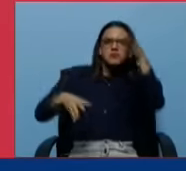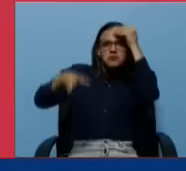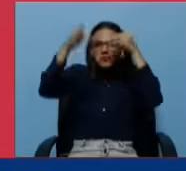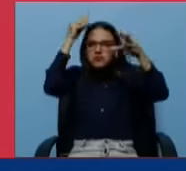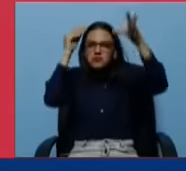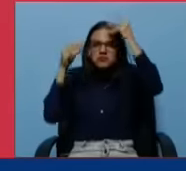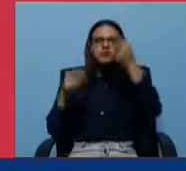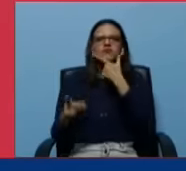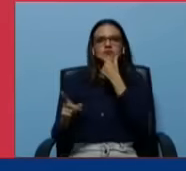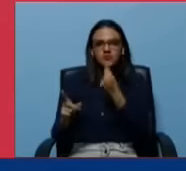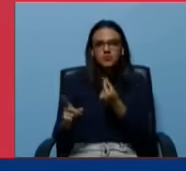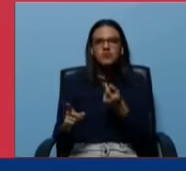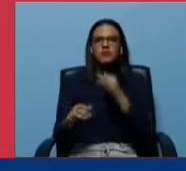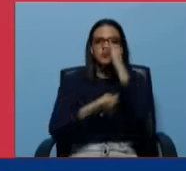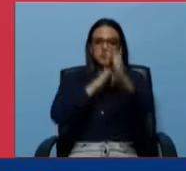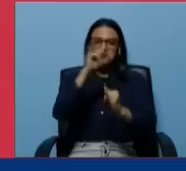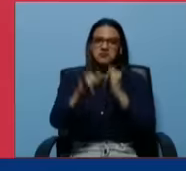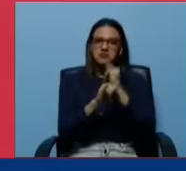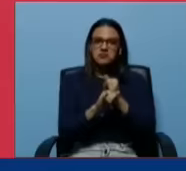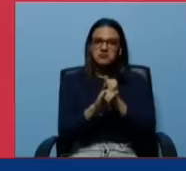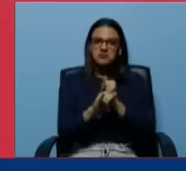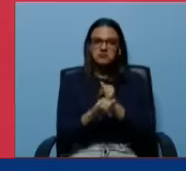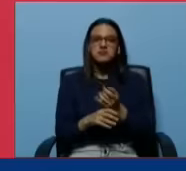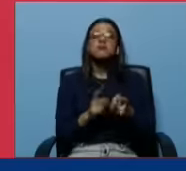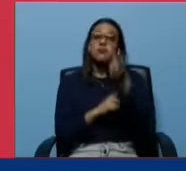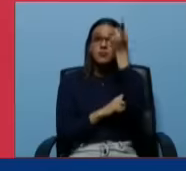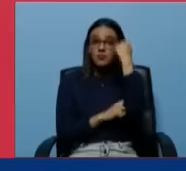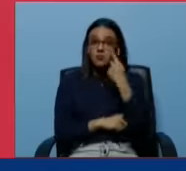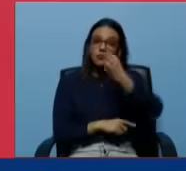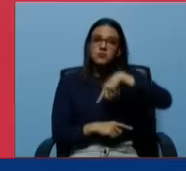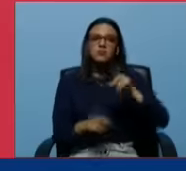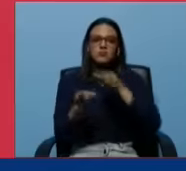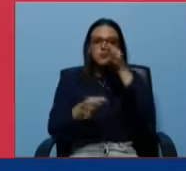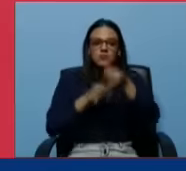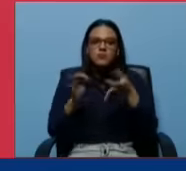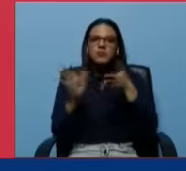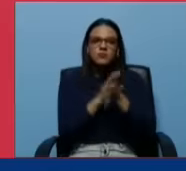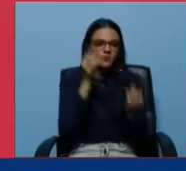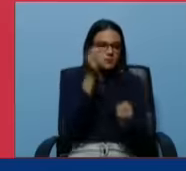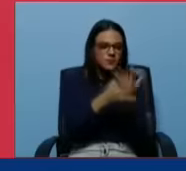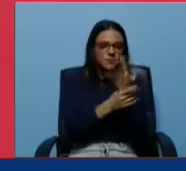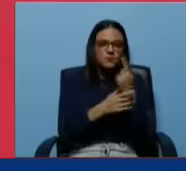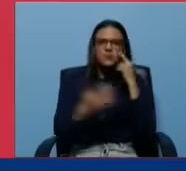Ahí explicábamos los orígenes y las